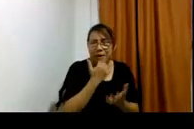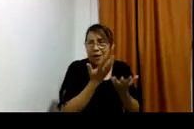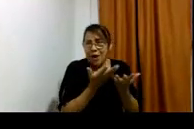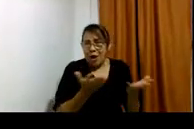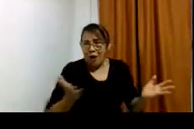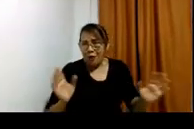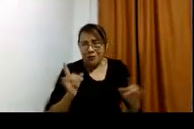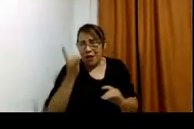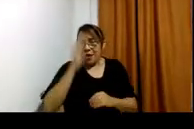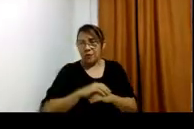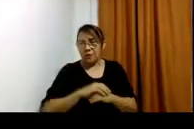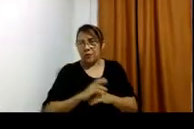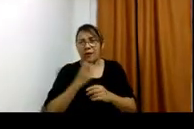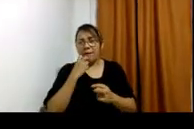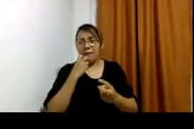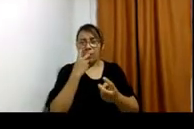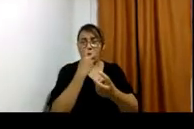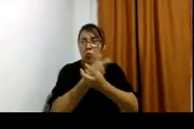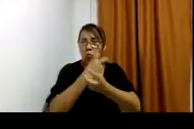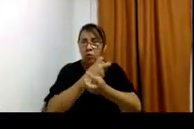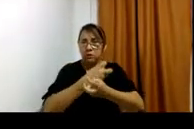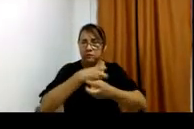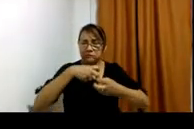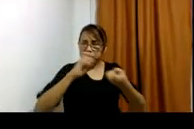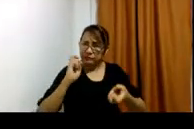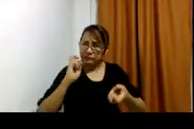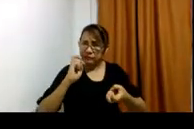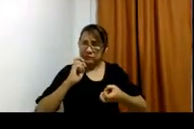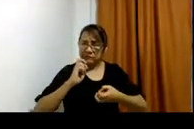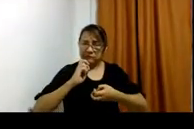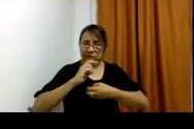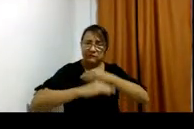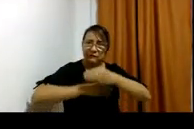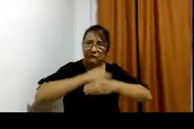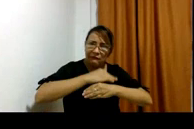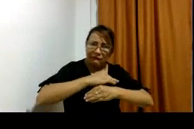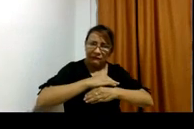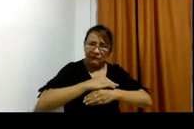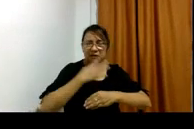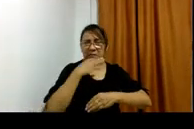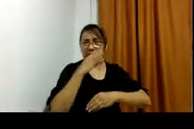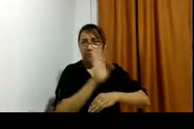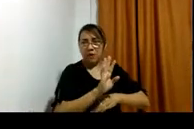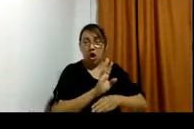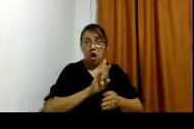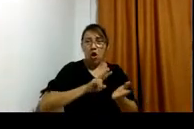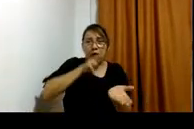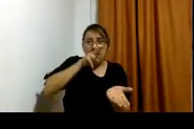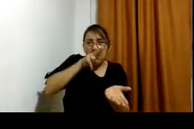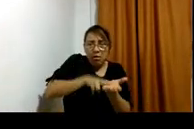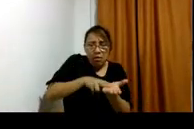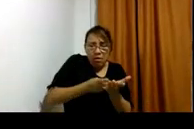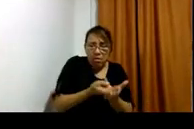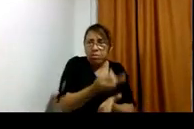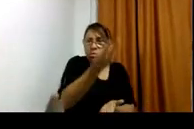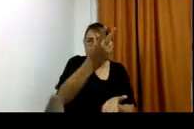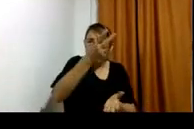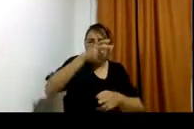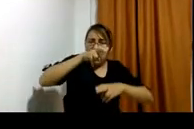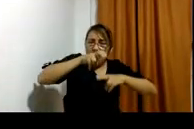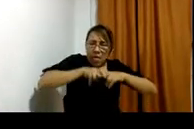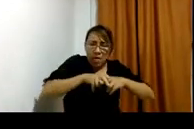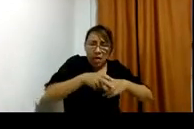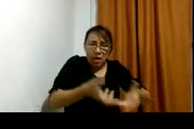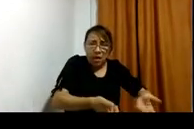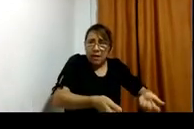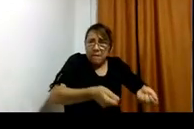ayudar inadecuadamente. Les decía, tratar de levantar al que se acaba de caer por unas escaleras, forzar a una persona a sentarse después de haber sufrido